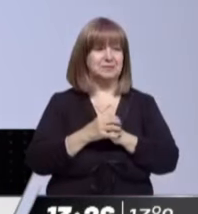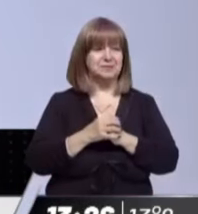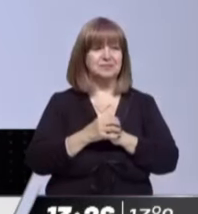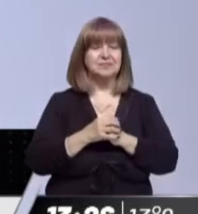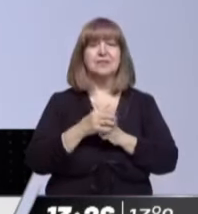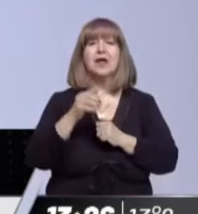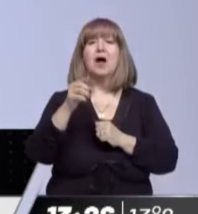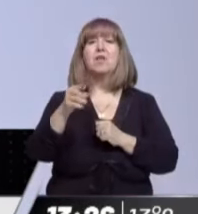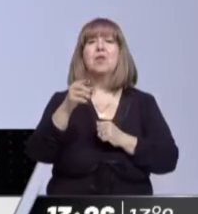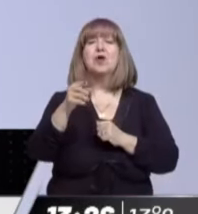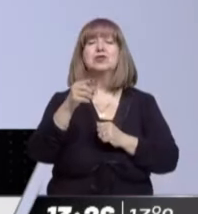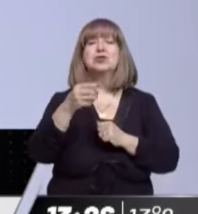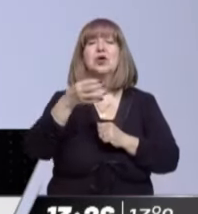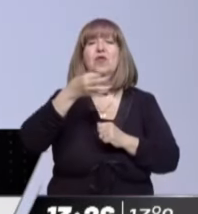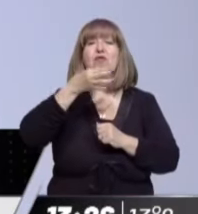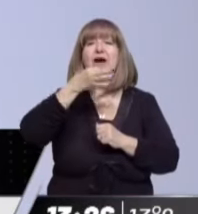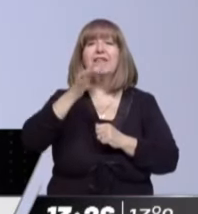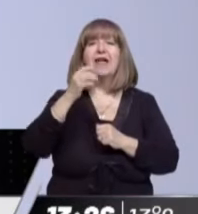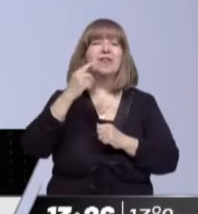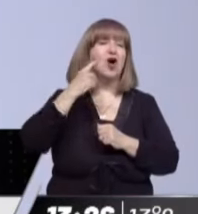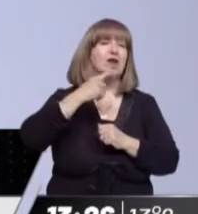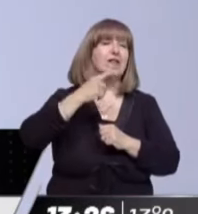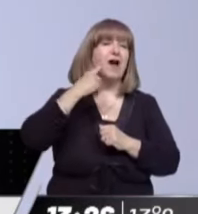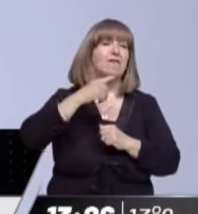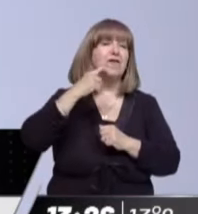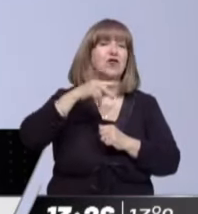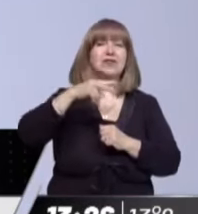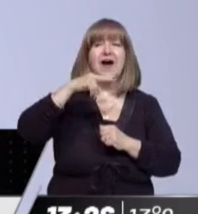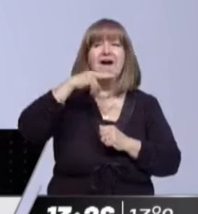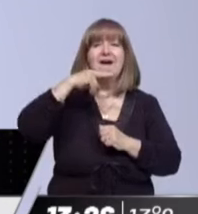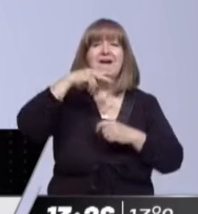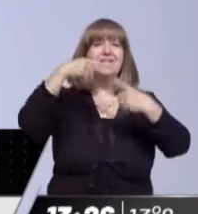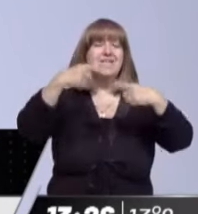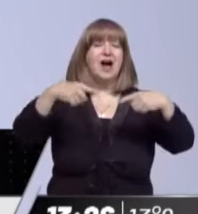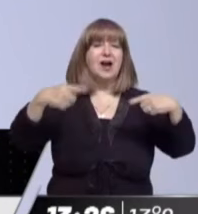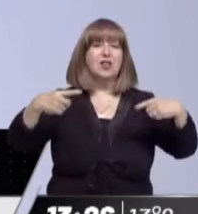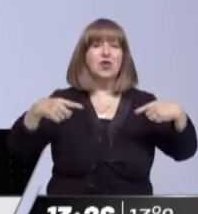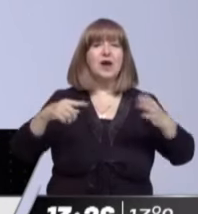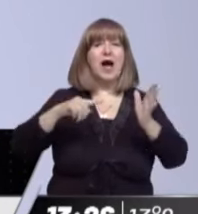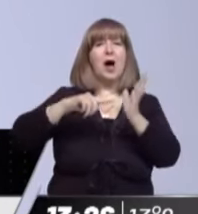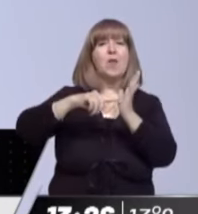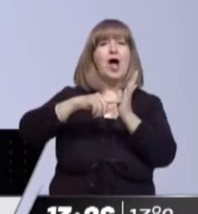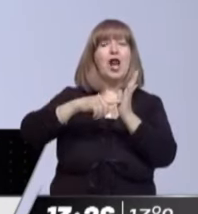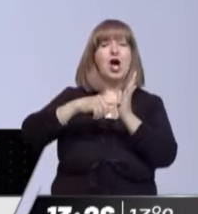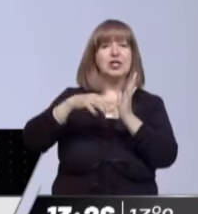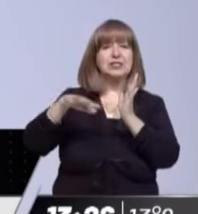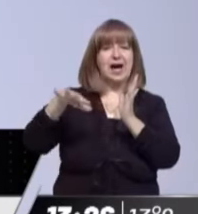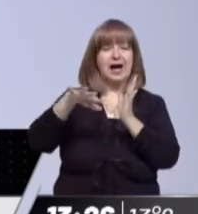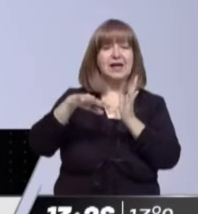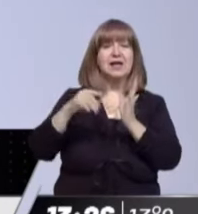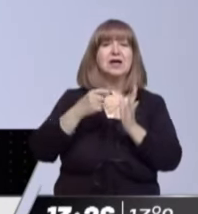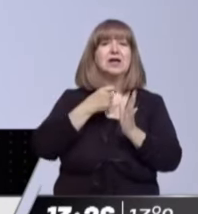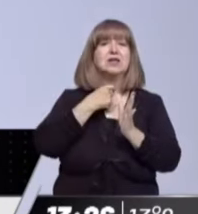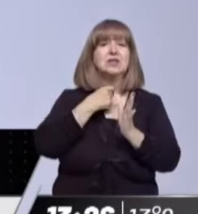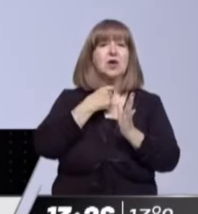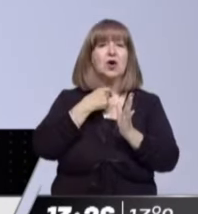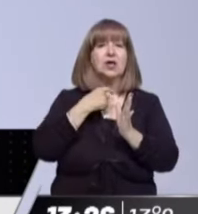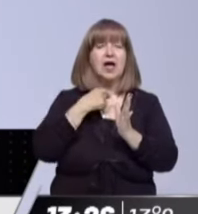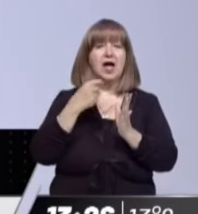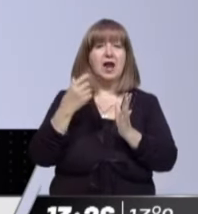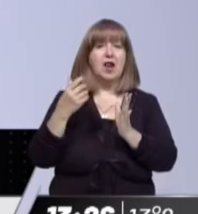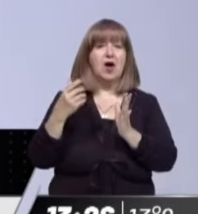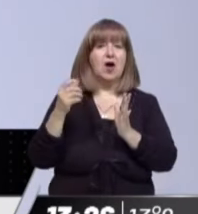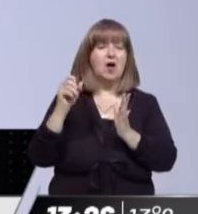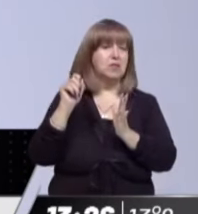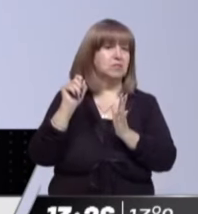Sos un vendedor de frutas y verduras en Buenos Aires y quiero que me vendas con mucho lunfardo